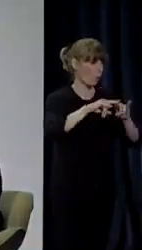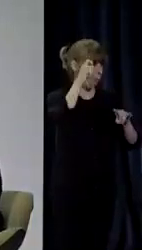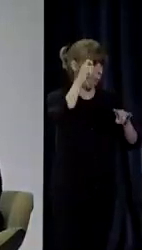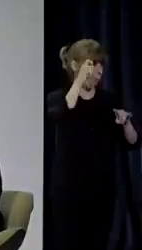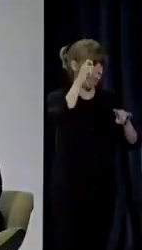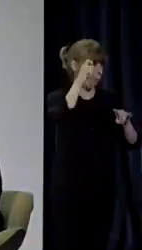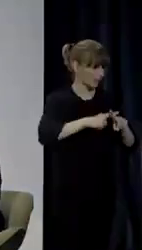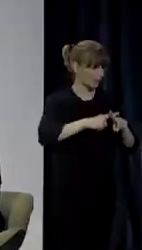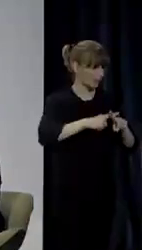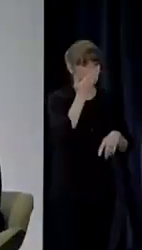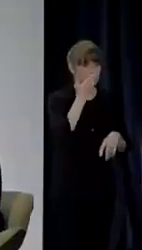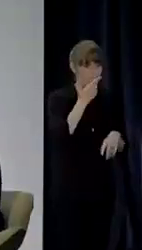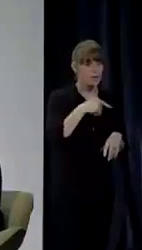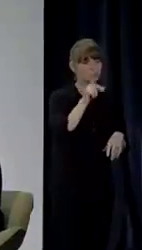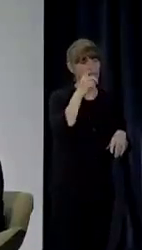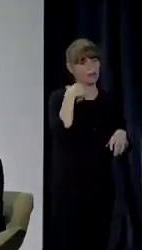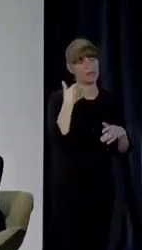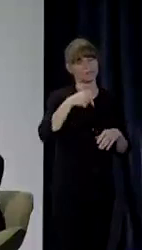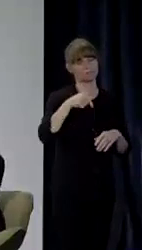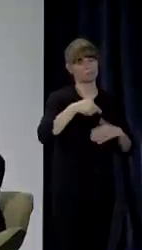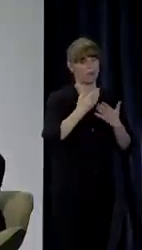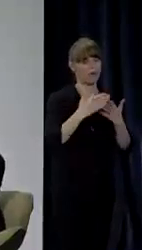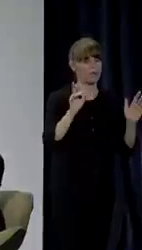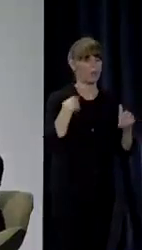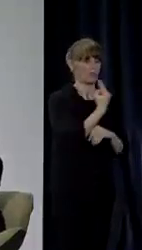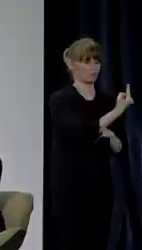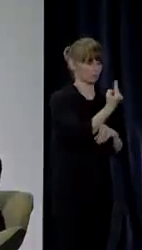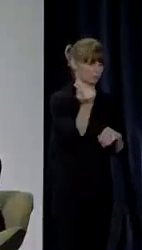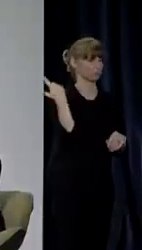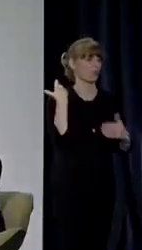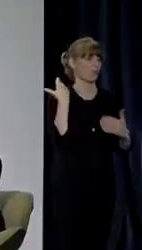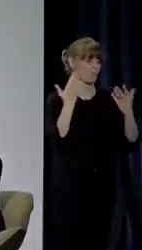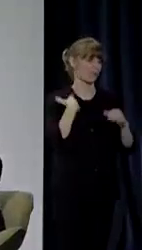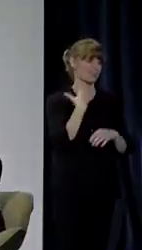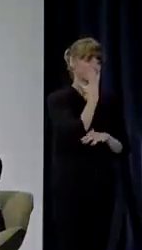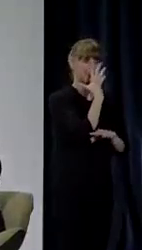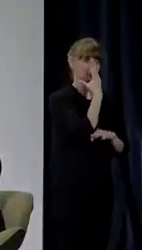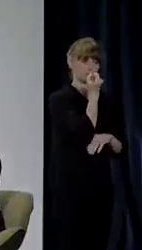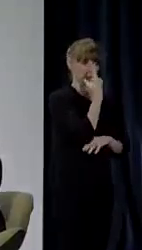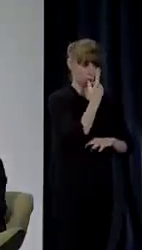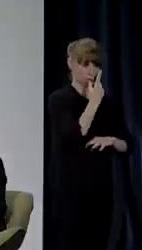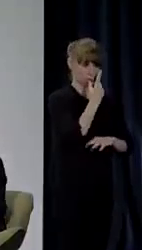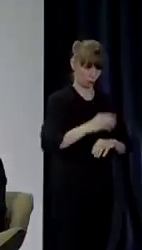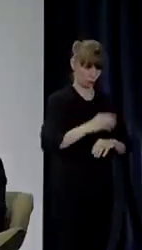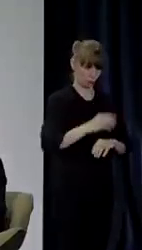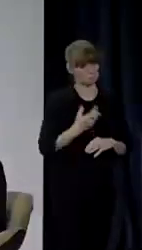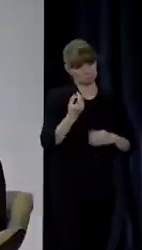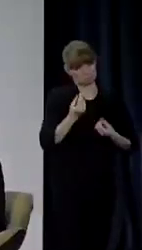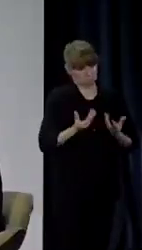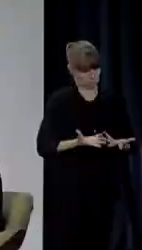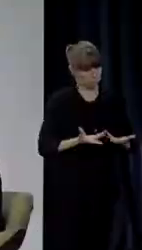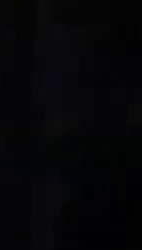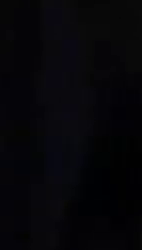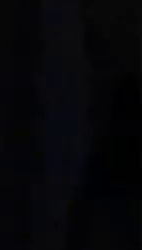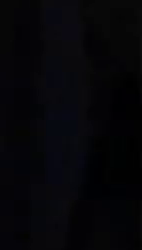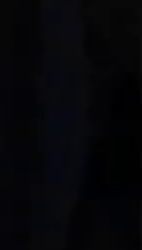gustaría dejar el piso abierto a cada uno por unos 5 minutos para que me cuenten un